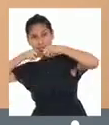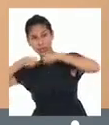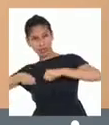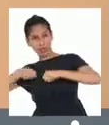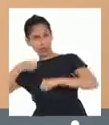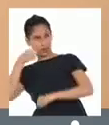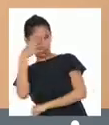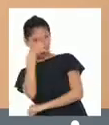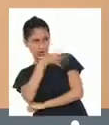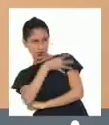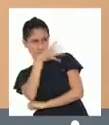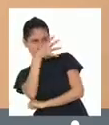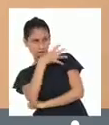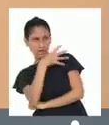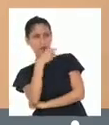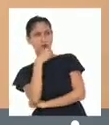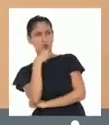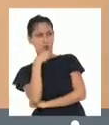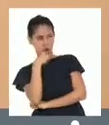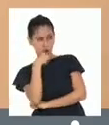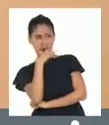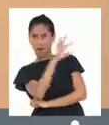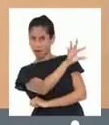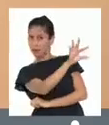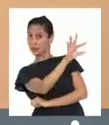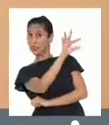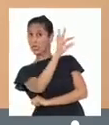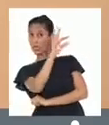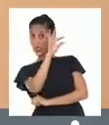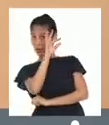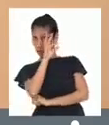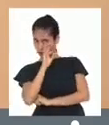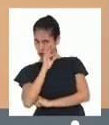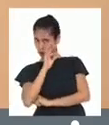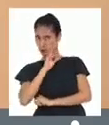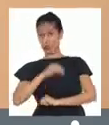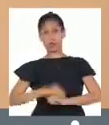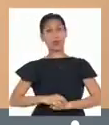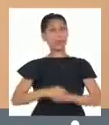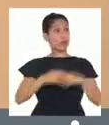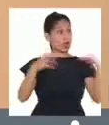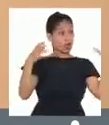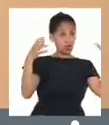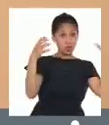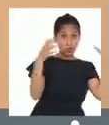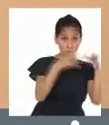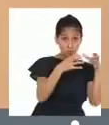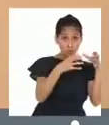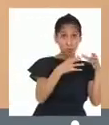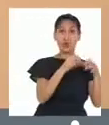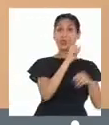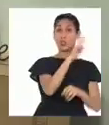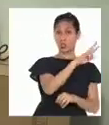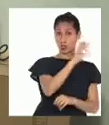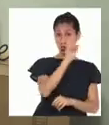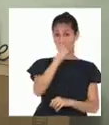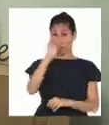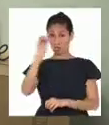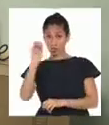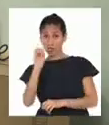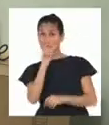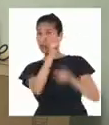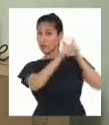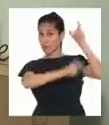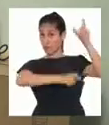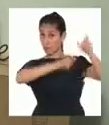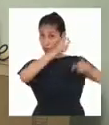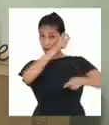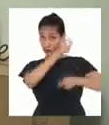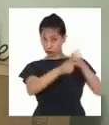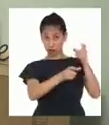un elector por cada 200 individuos de parroquia con derecho a voto.